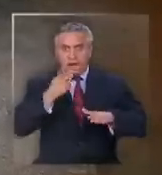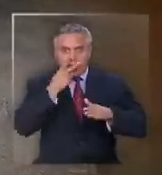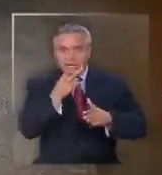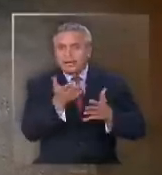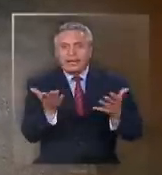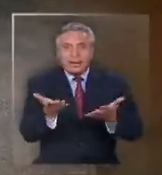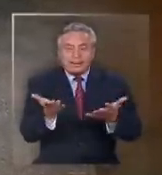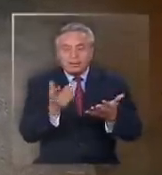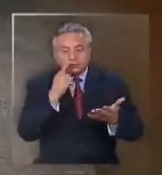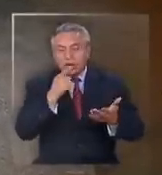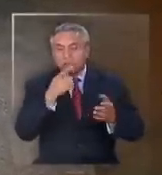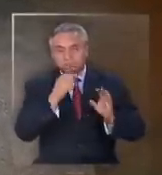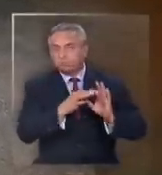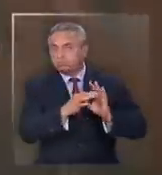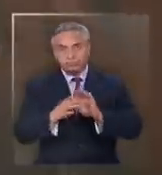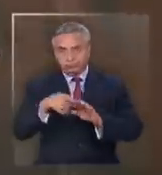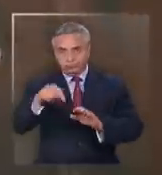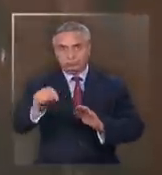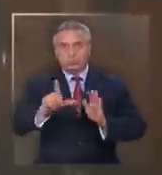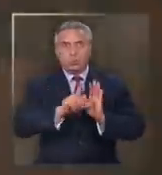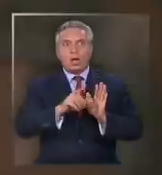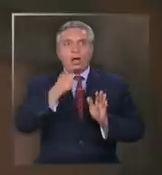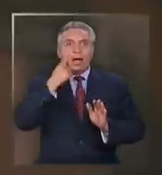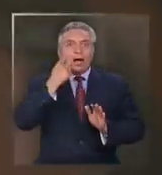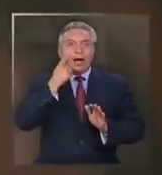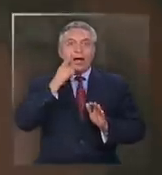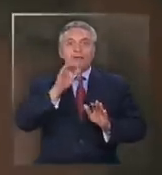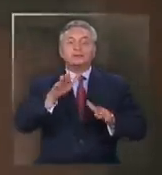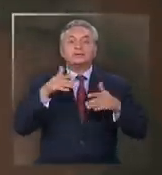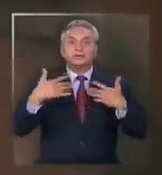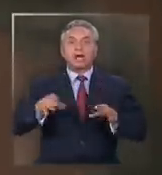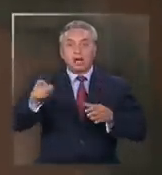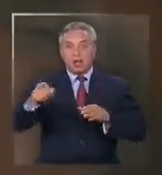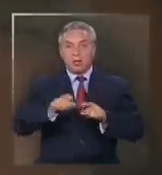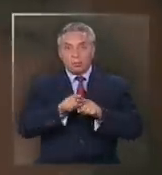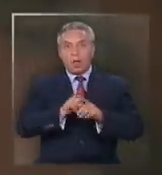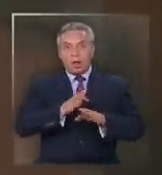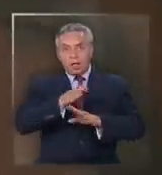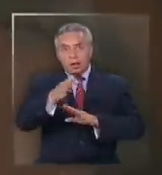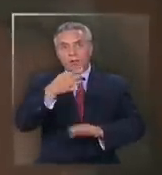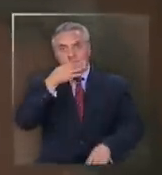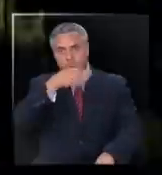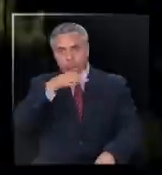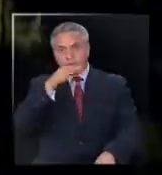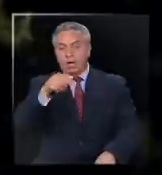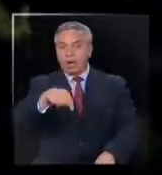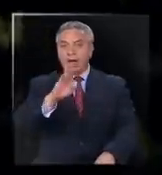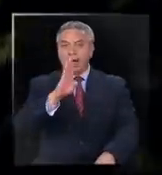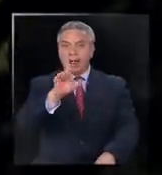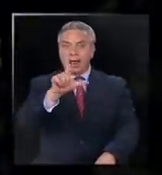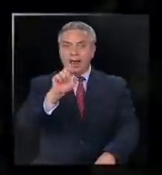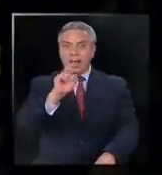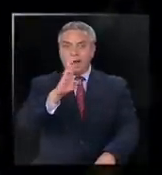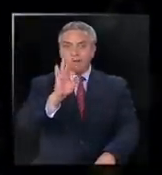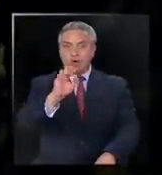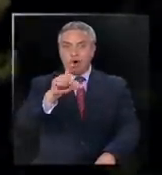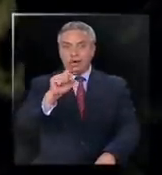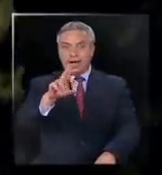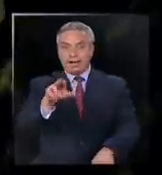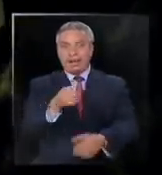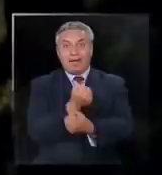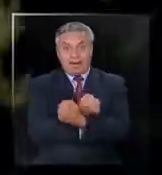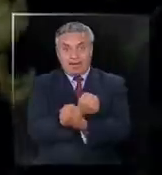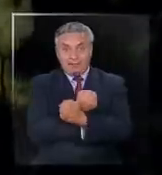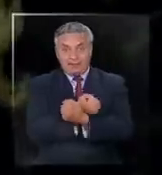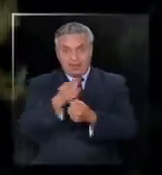muy atentos a lo que ocurre en este lugar, a ver si ella también sale a hablar. A esta hora, el abocar de Carabineros se encuentra realizando todas las